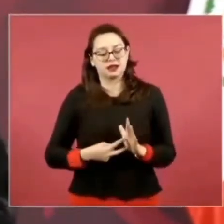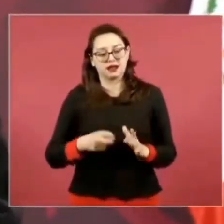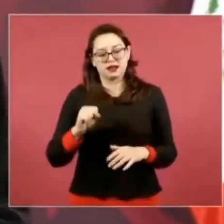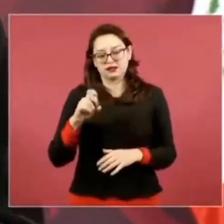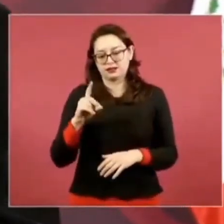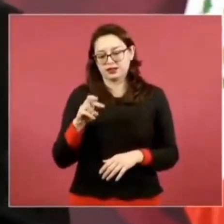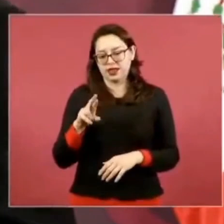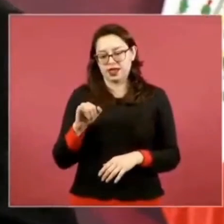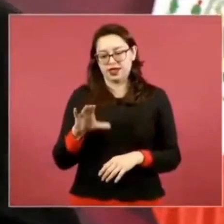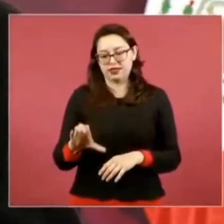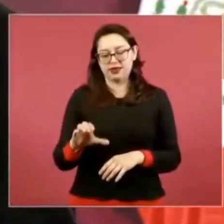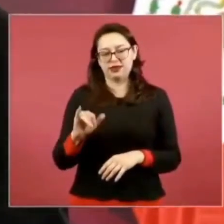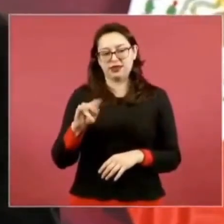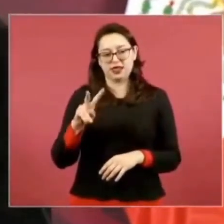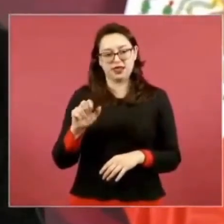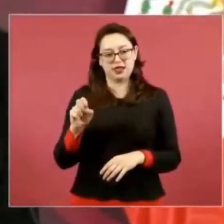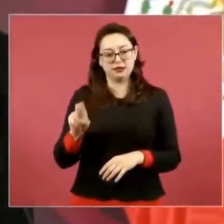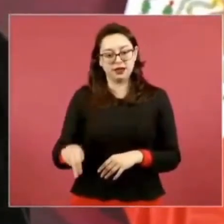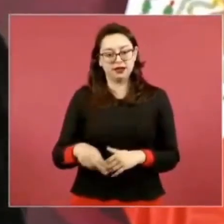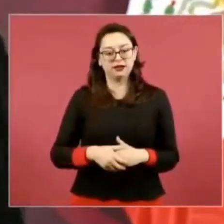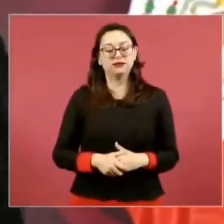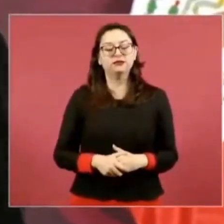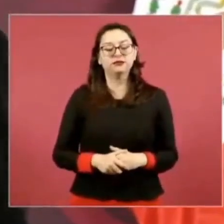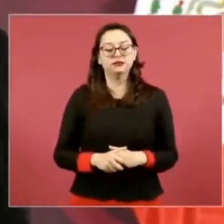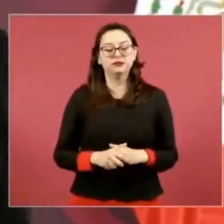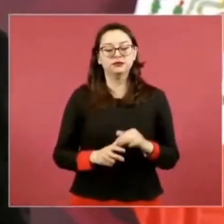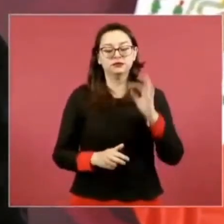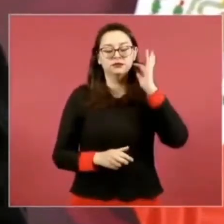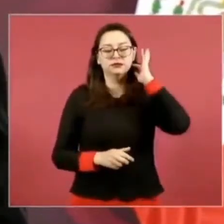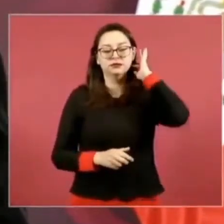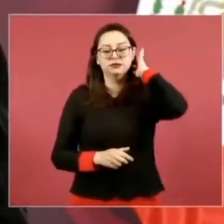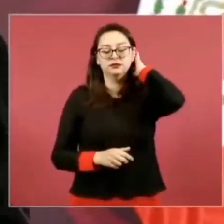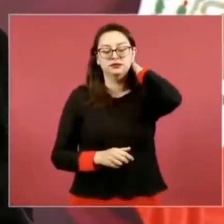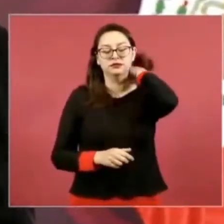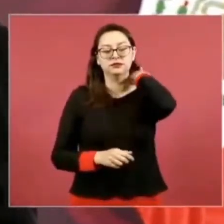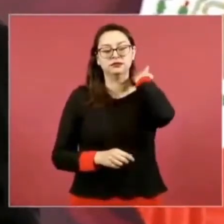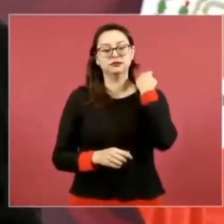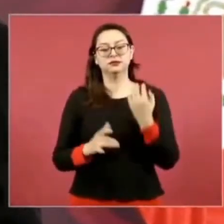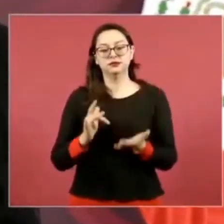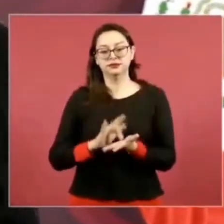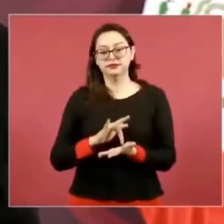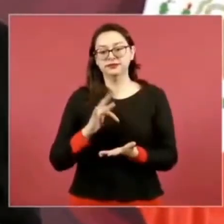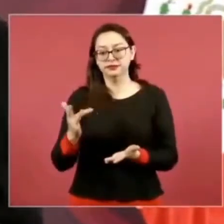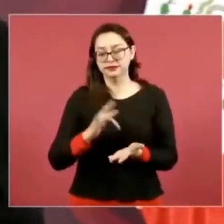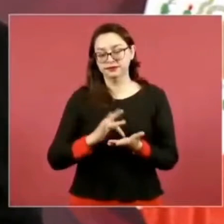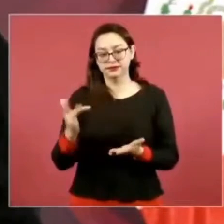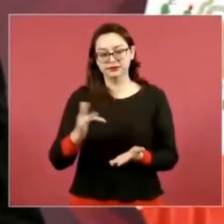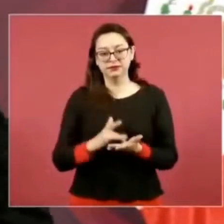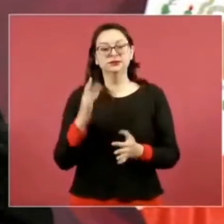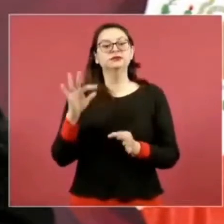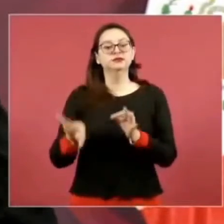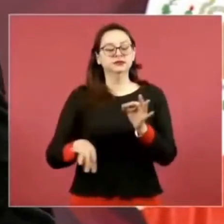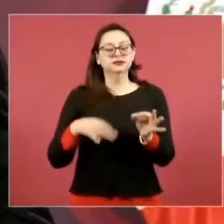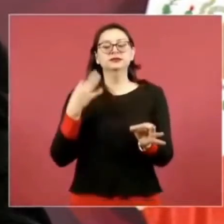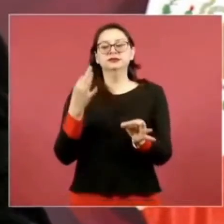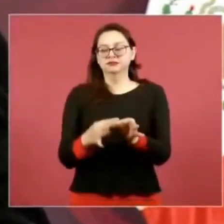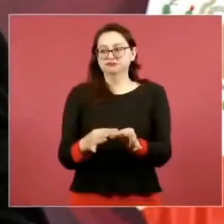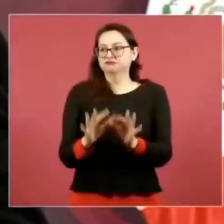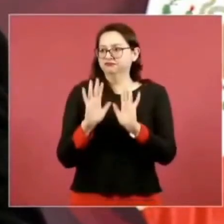Iván Escalante, porque gracias a él concluimos.